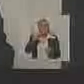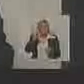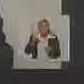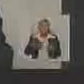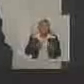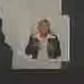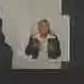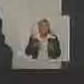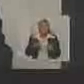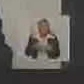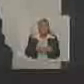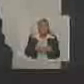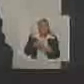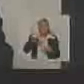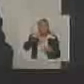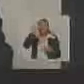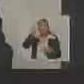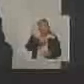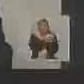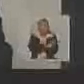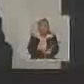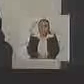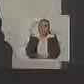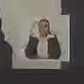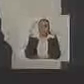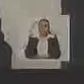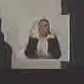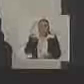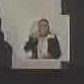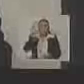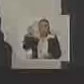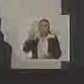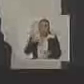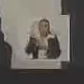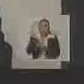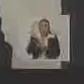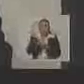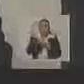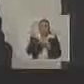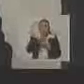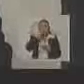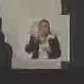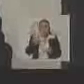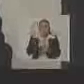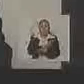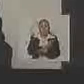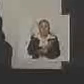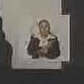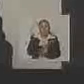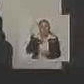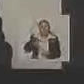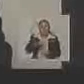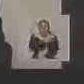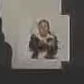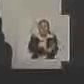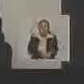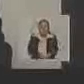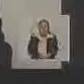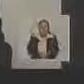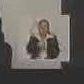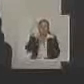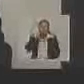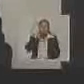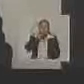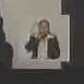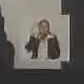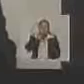trabajar por su comunidad. Serán las mujeres quienes me ayuden a cambiar y a recuperar la calidad de vida de los vecinos de